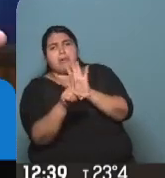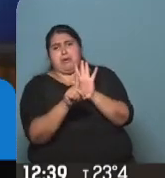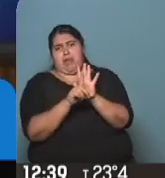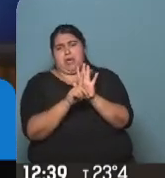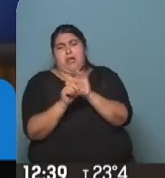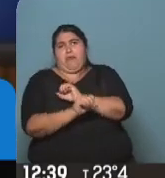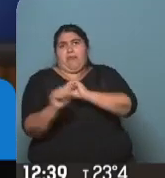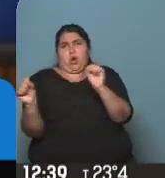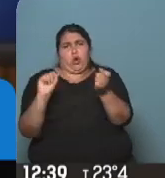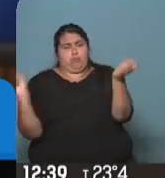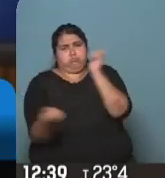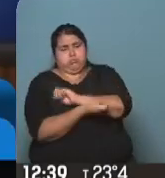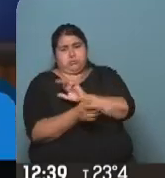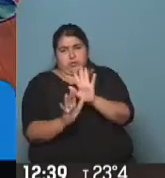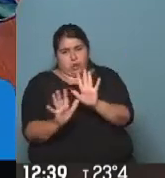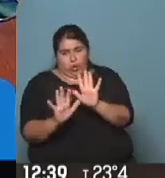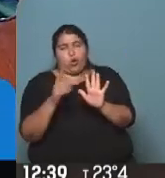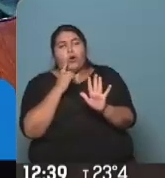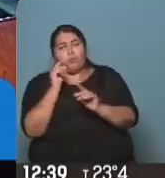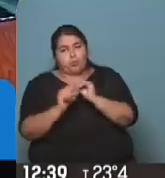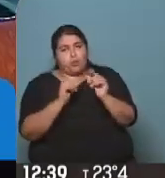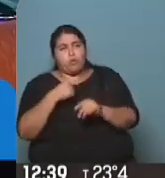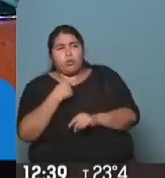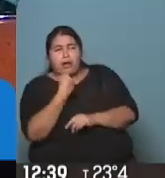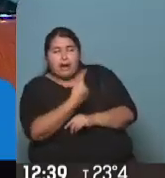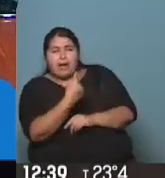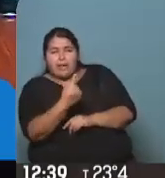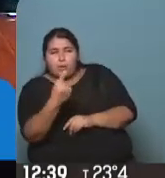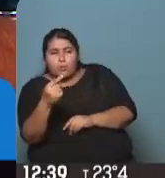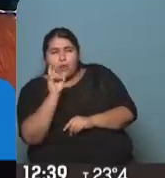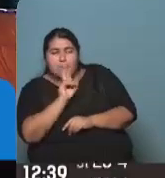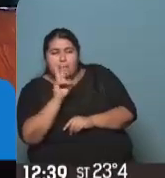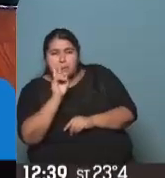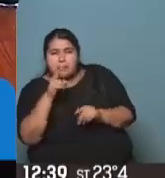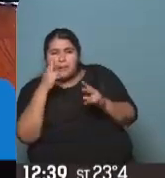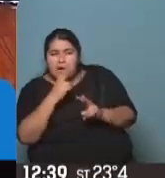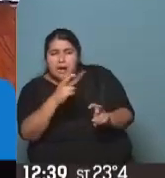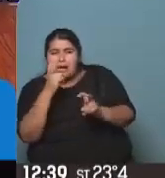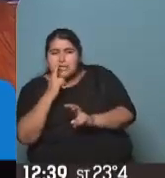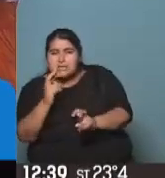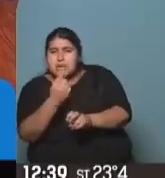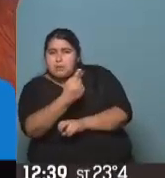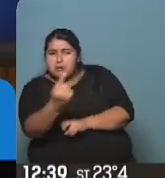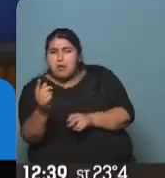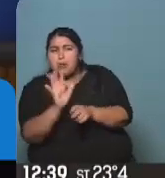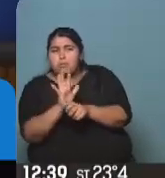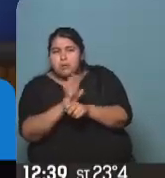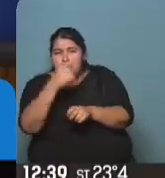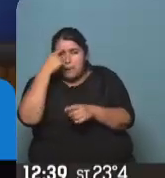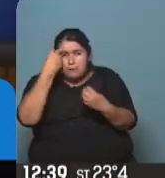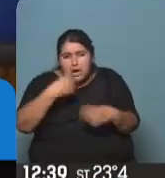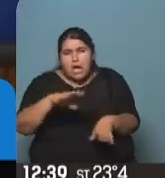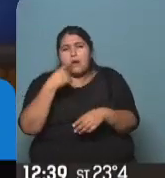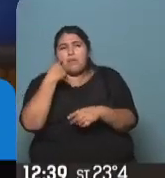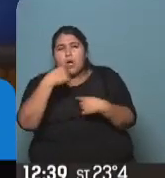día para el otro. Tenemos que ver cada una de esas personas que tiene una historia de vida, que ha perdido las habilidades para la vida